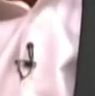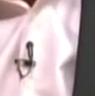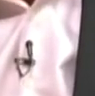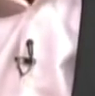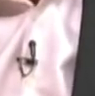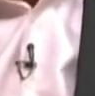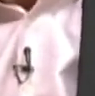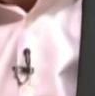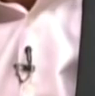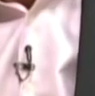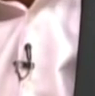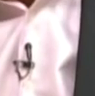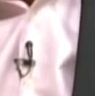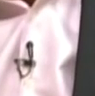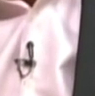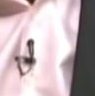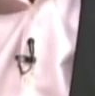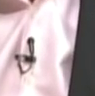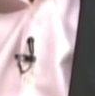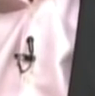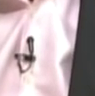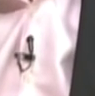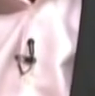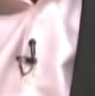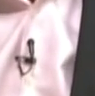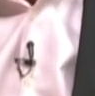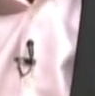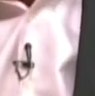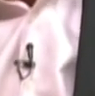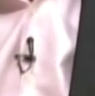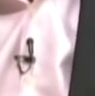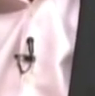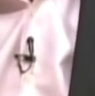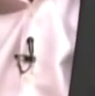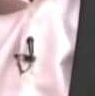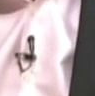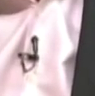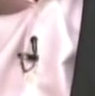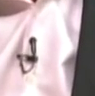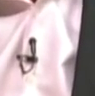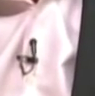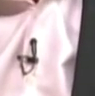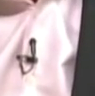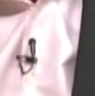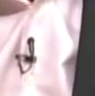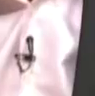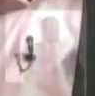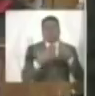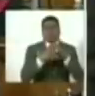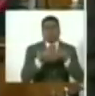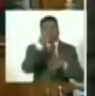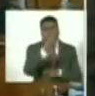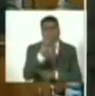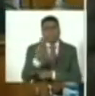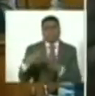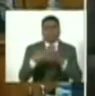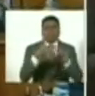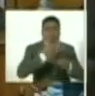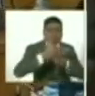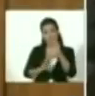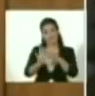campaña mediática feroz que hay contra Venezuela lo hace constantemente. Por consiguiente, mi objetivo no era ese.